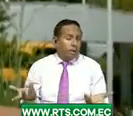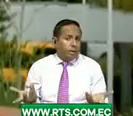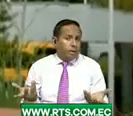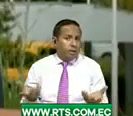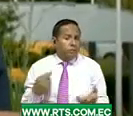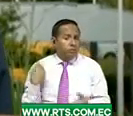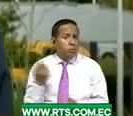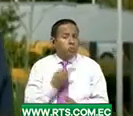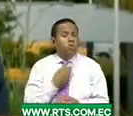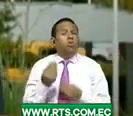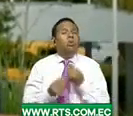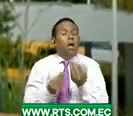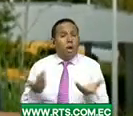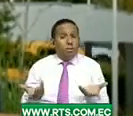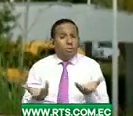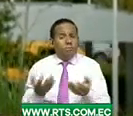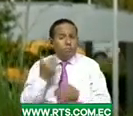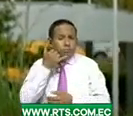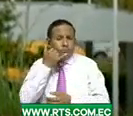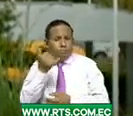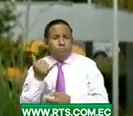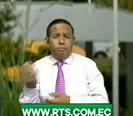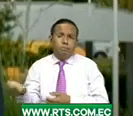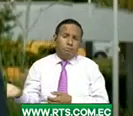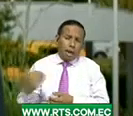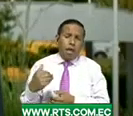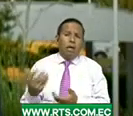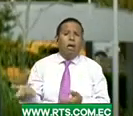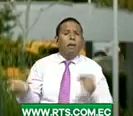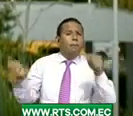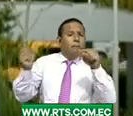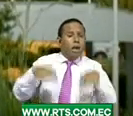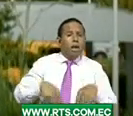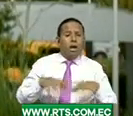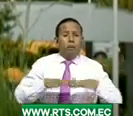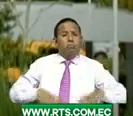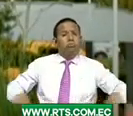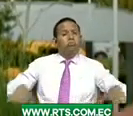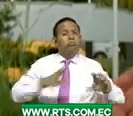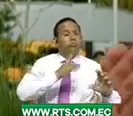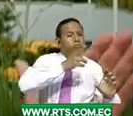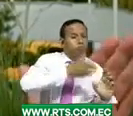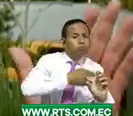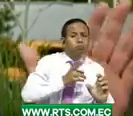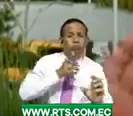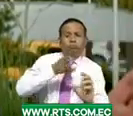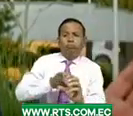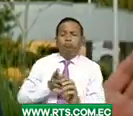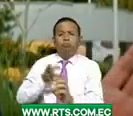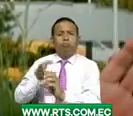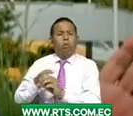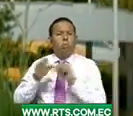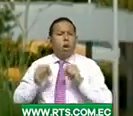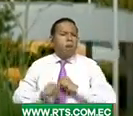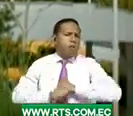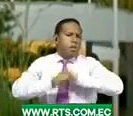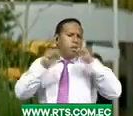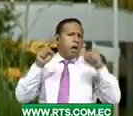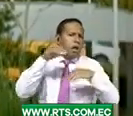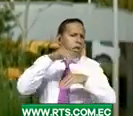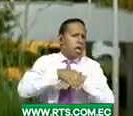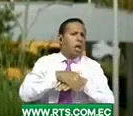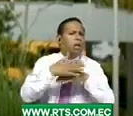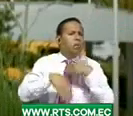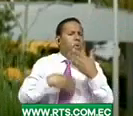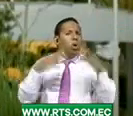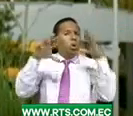nosotros solicitemos que se autorice para que las estaciones de servicio solo puedan operar en la mañana y en la tarde, para que en las